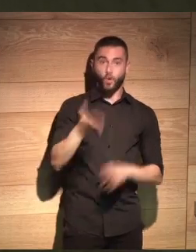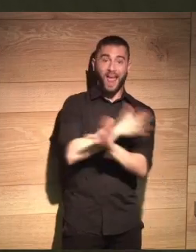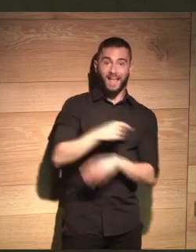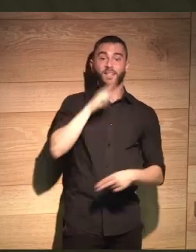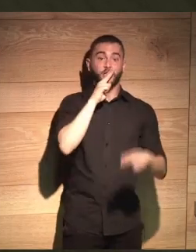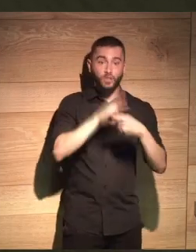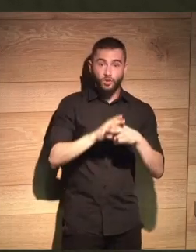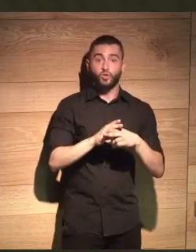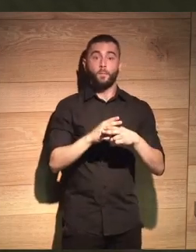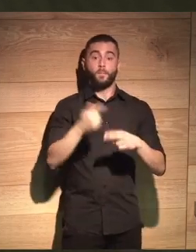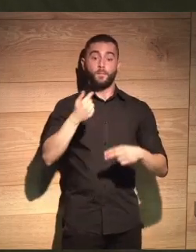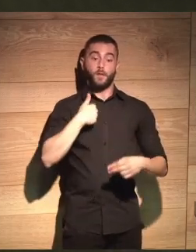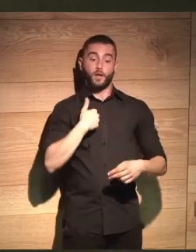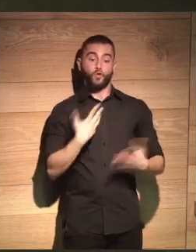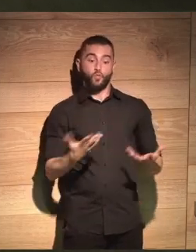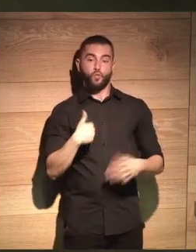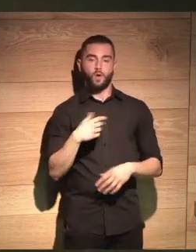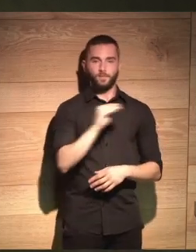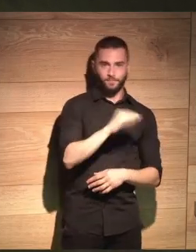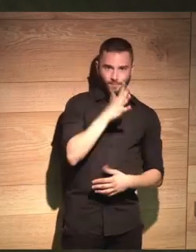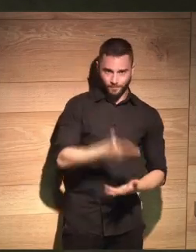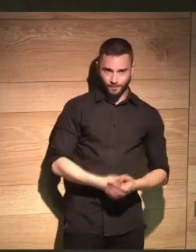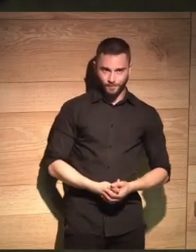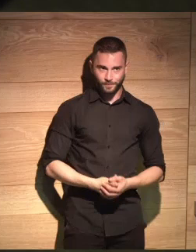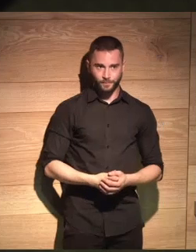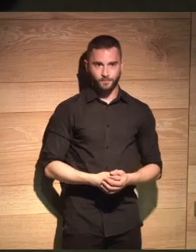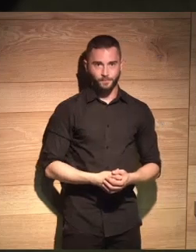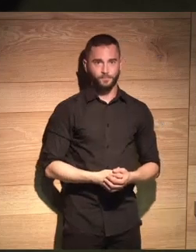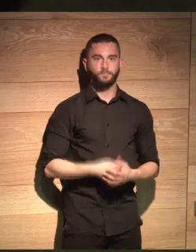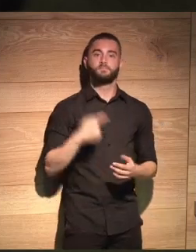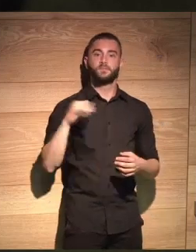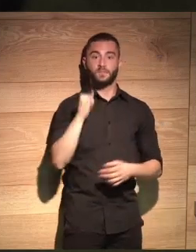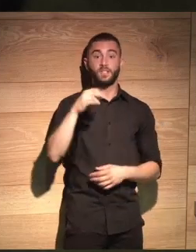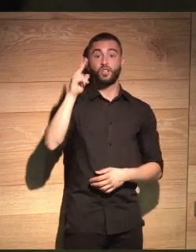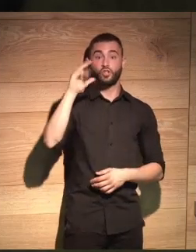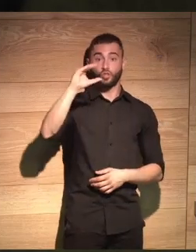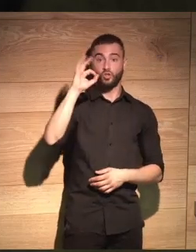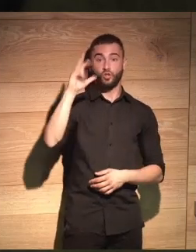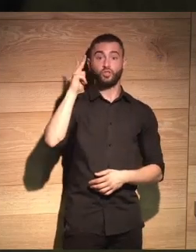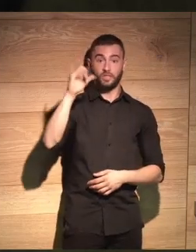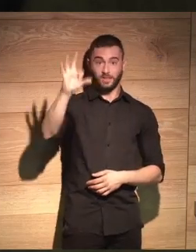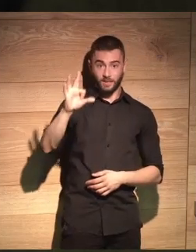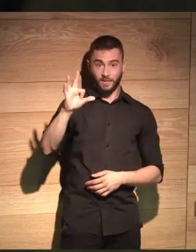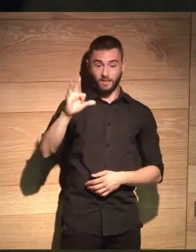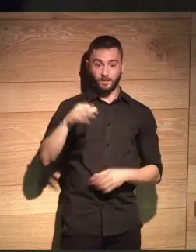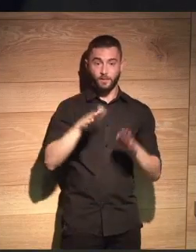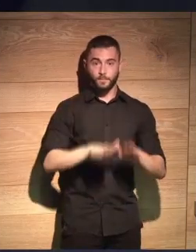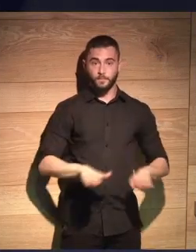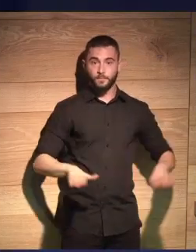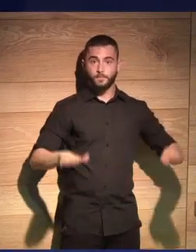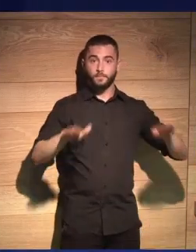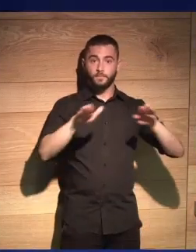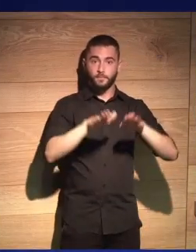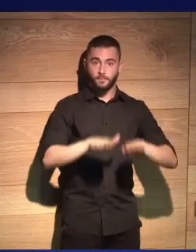Papá Cochís, murmura mi esposo. Y lenta y suavemente nos quedamos dormidos, abrazando nuestros